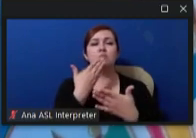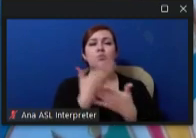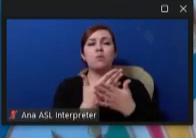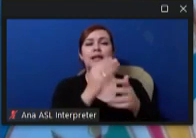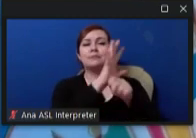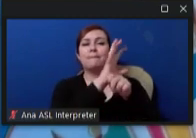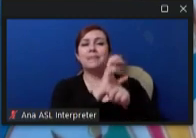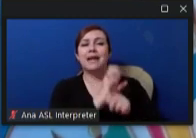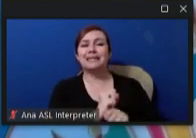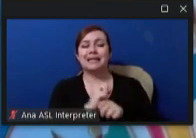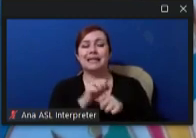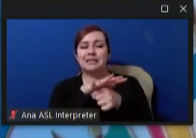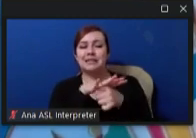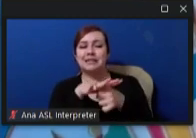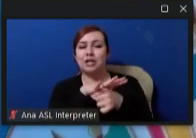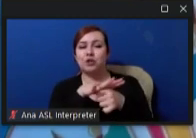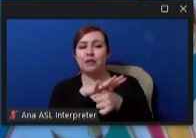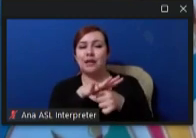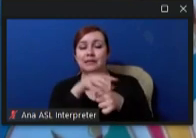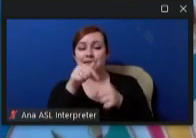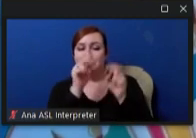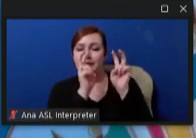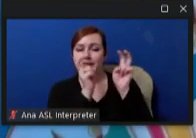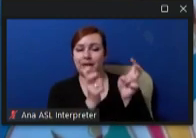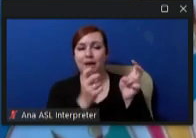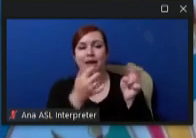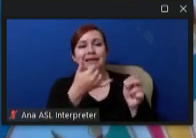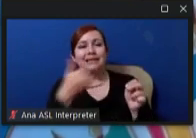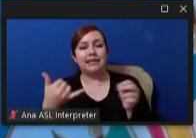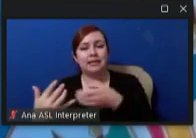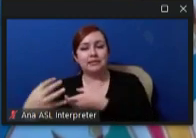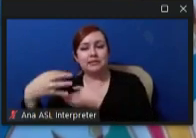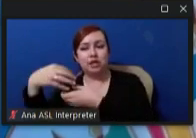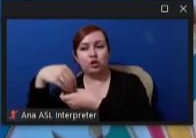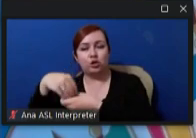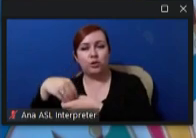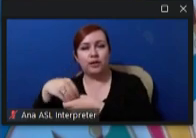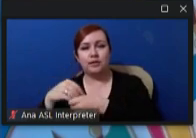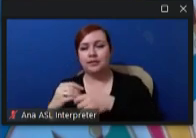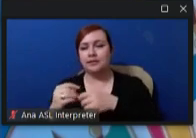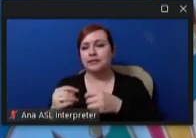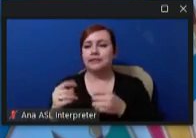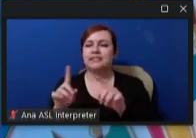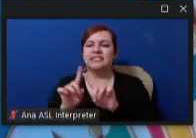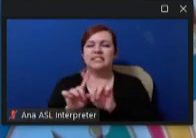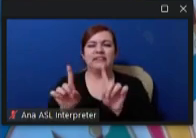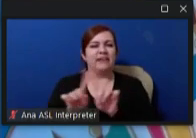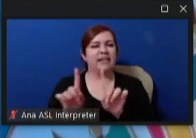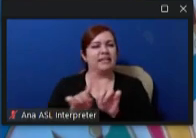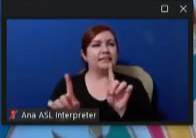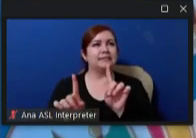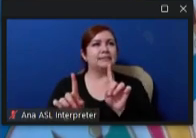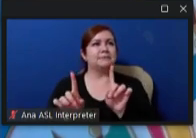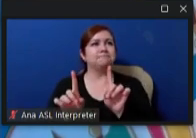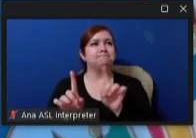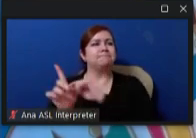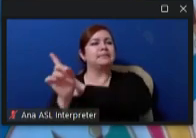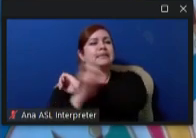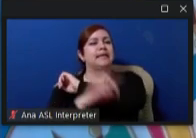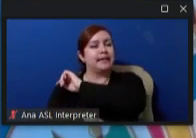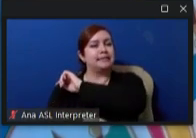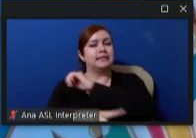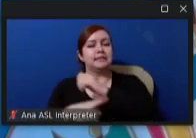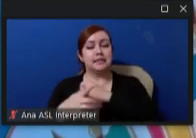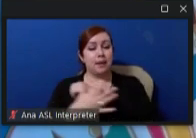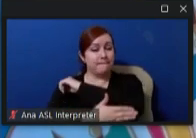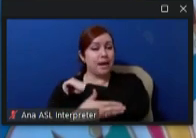regionales en esta temática y se incluyen sentencias de diferentes países, particularmente